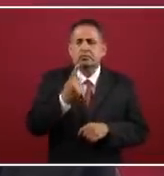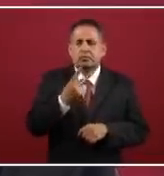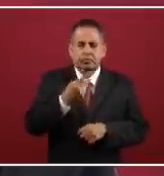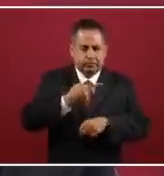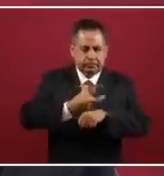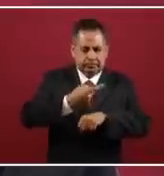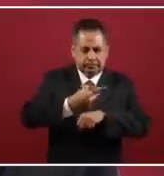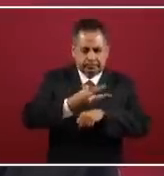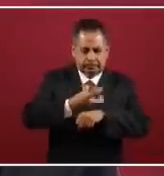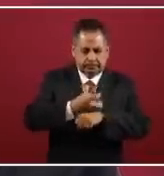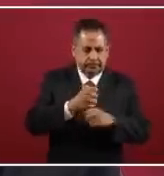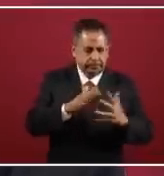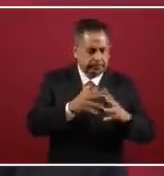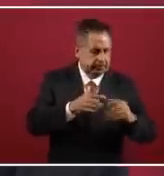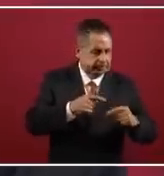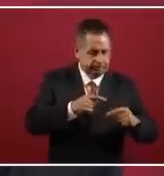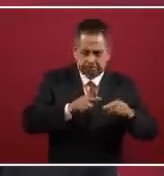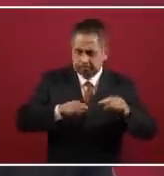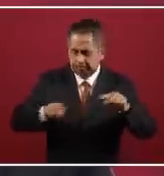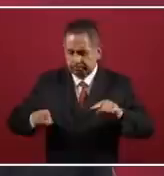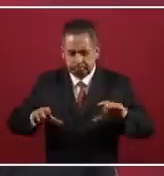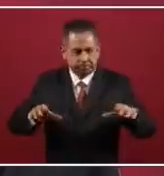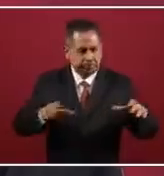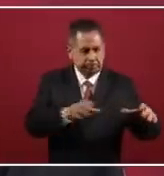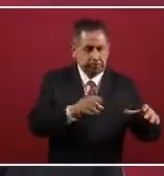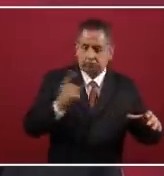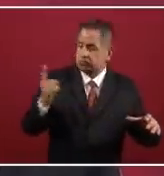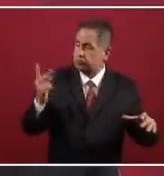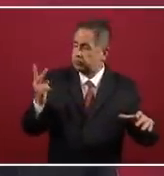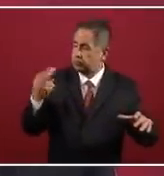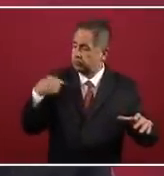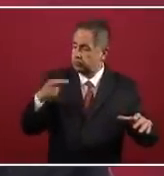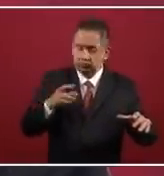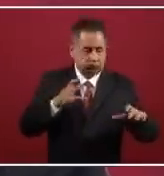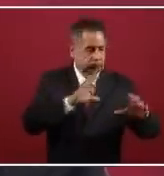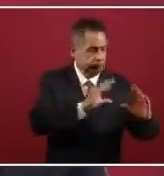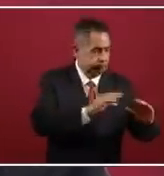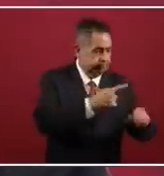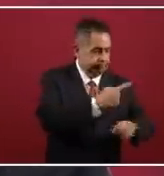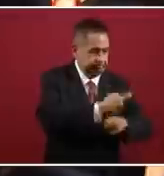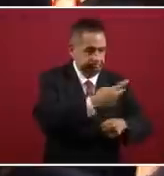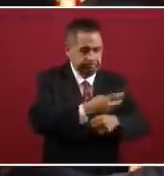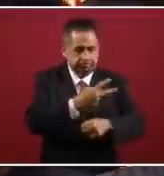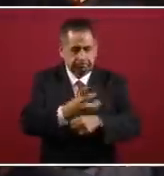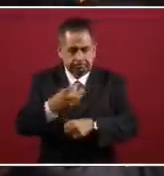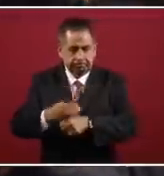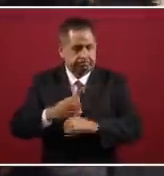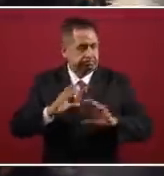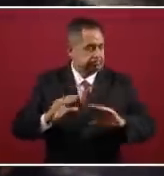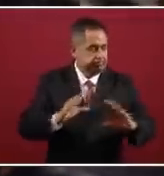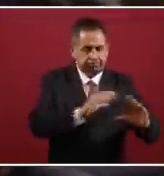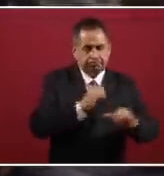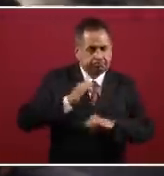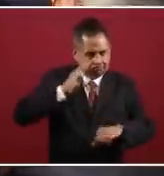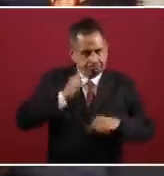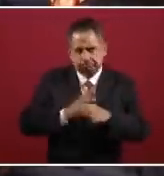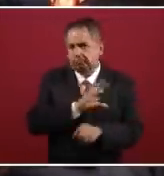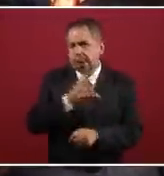por un maestro o dos que dan los 6 grados que son